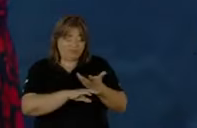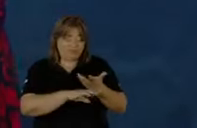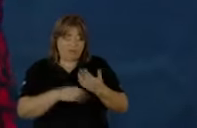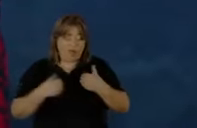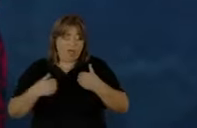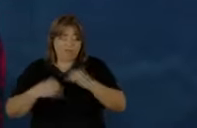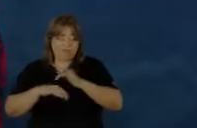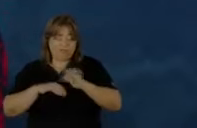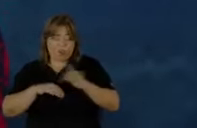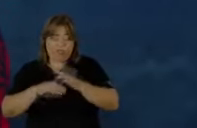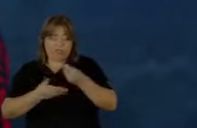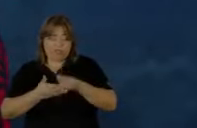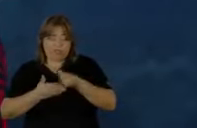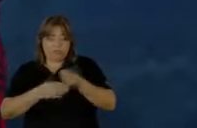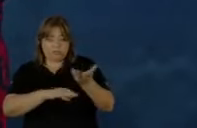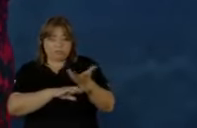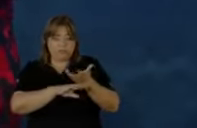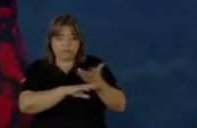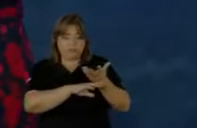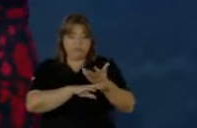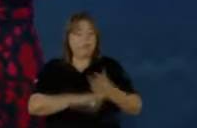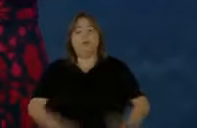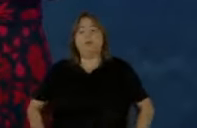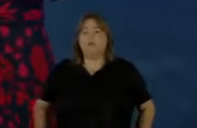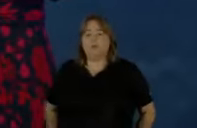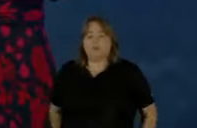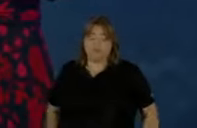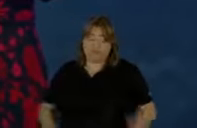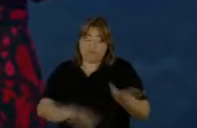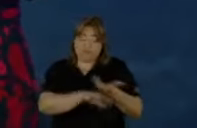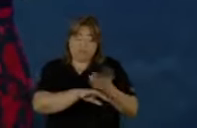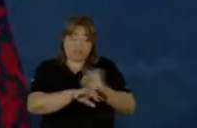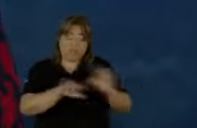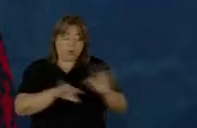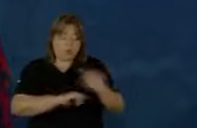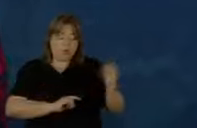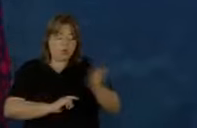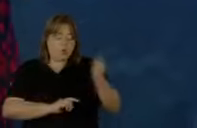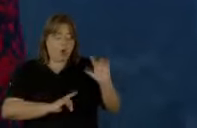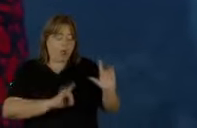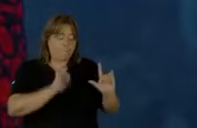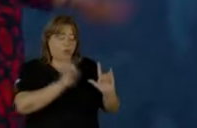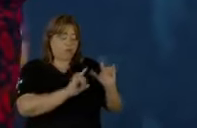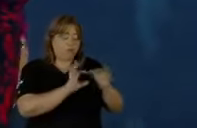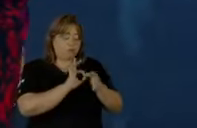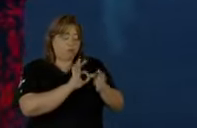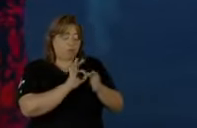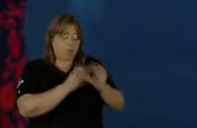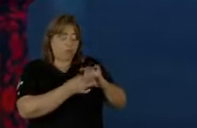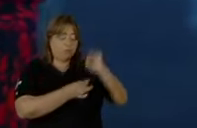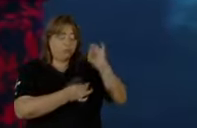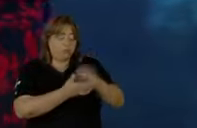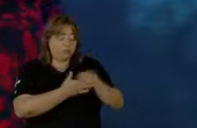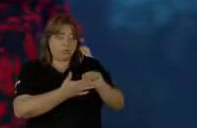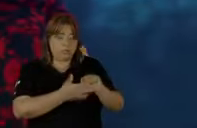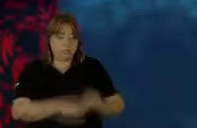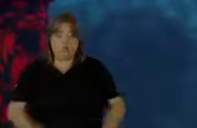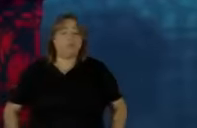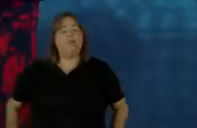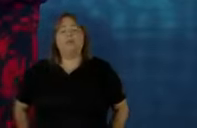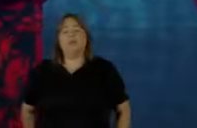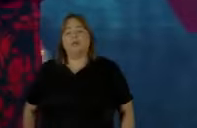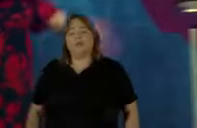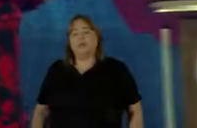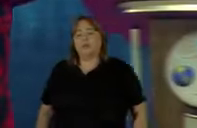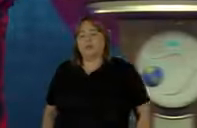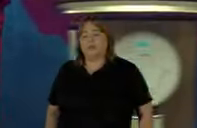ministerio, Judas se llevó la bolsa, aquí no hay nada, lo que hay es amor y unidad y Espíritu Santo, aleluya, aleluya.